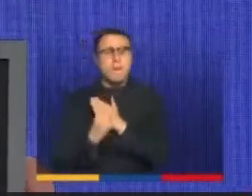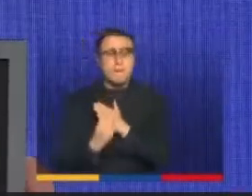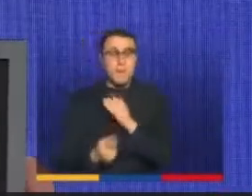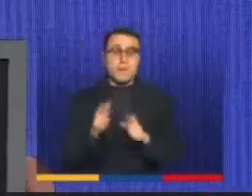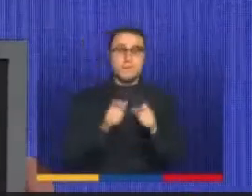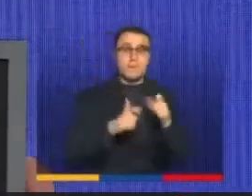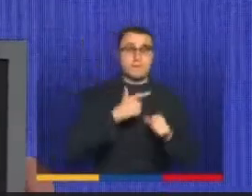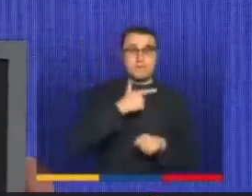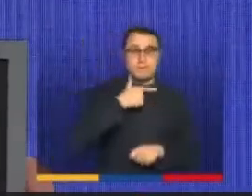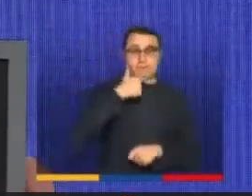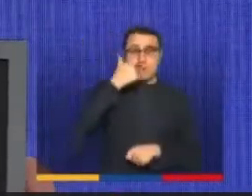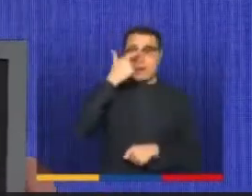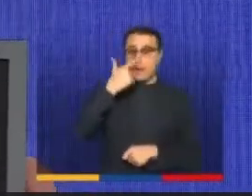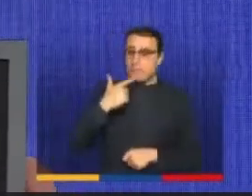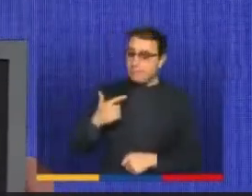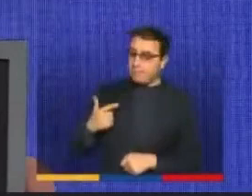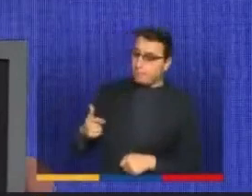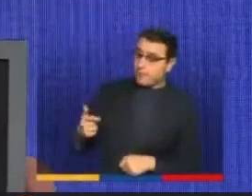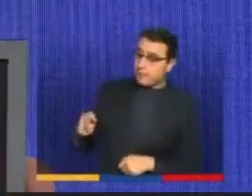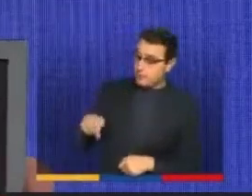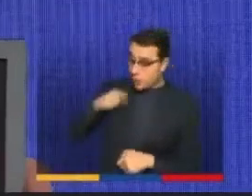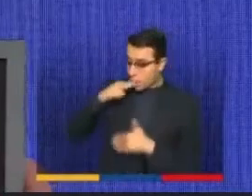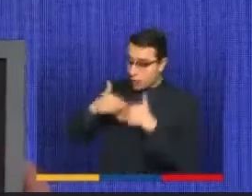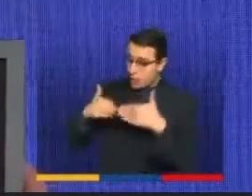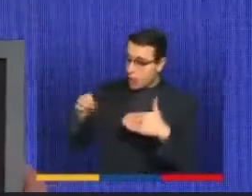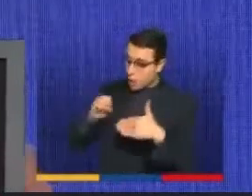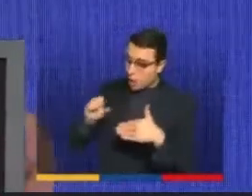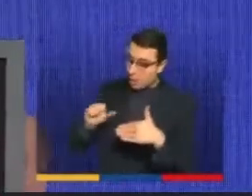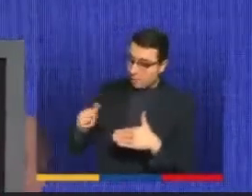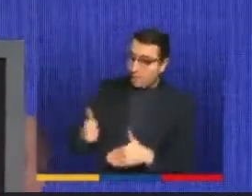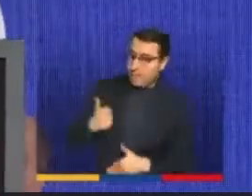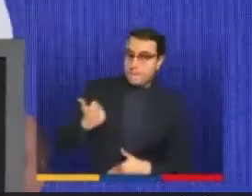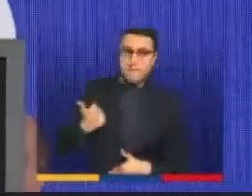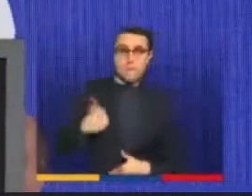que los blancos prostituían sus niños y sus niñas.